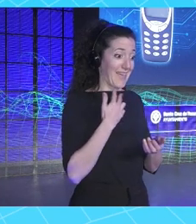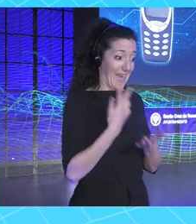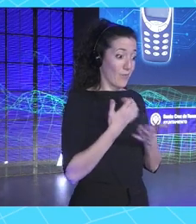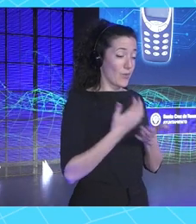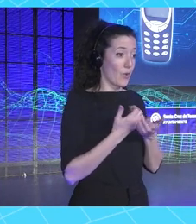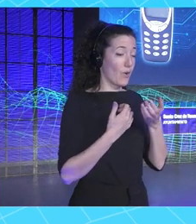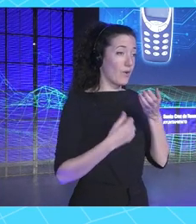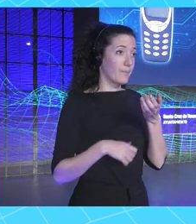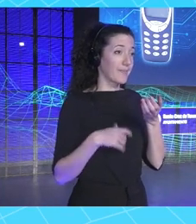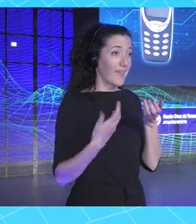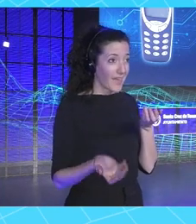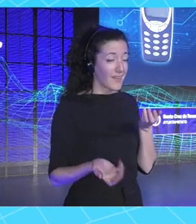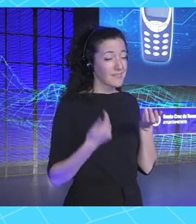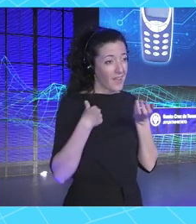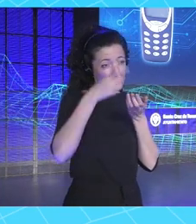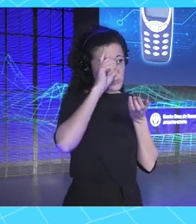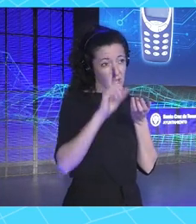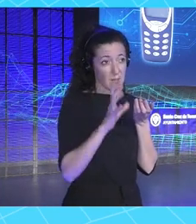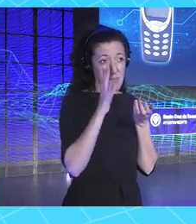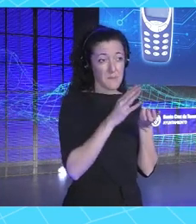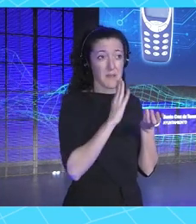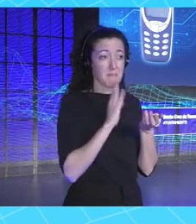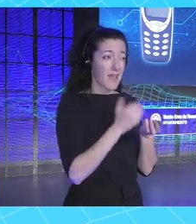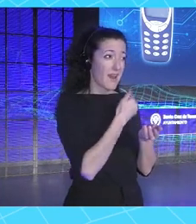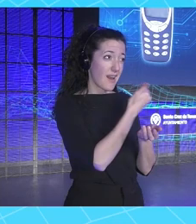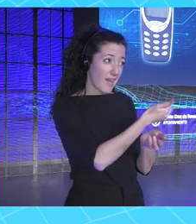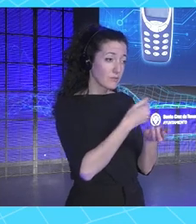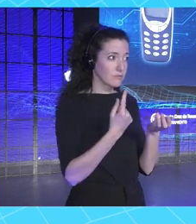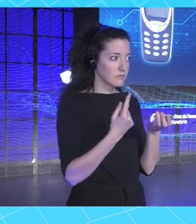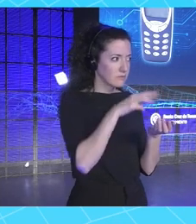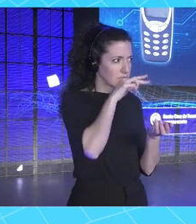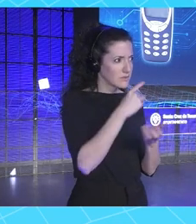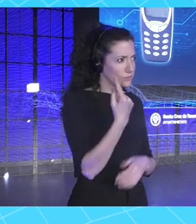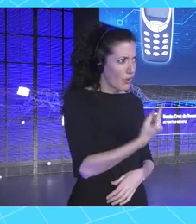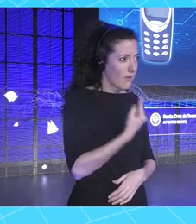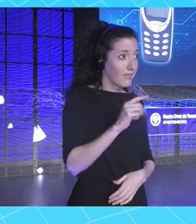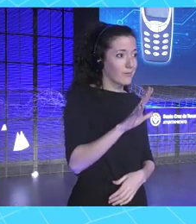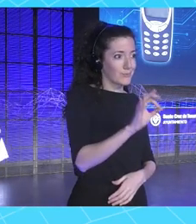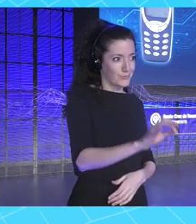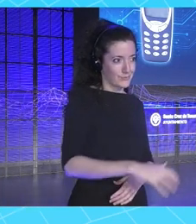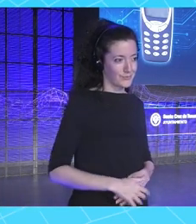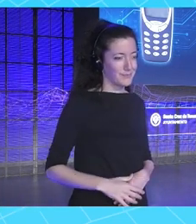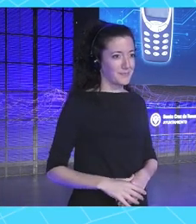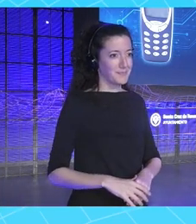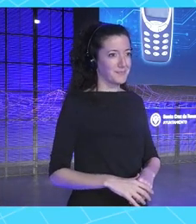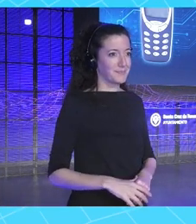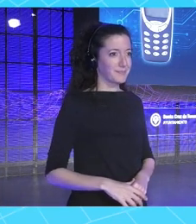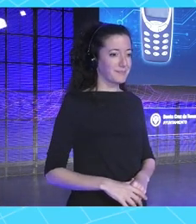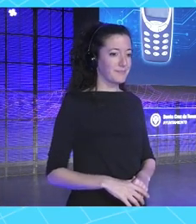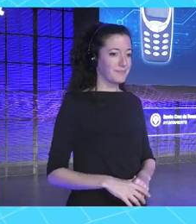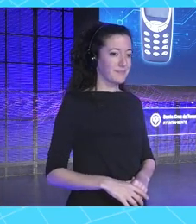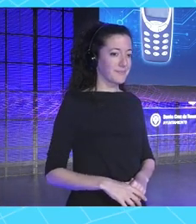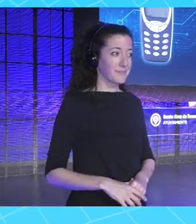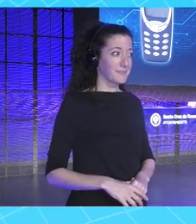Pues no sé que te estaba diciendo es que estaba aquí mamá al lado y estás hablando sola 5 minutos tía con esto no